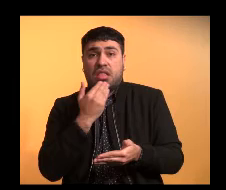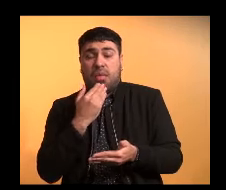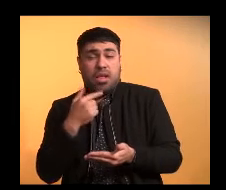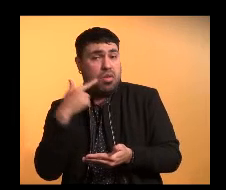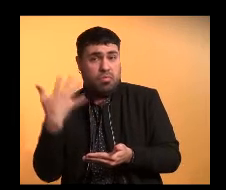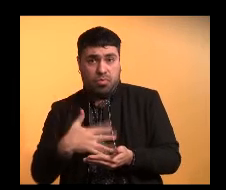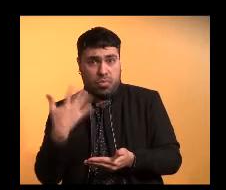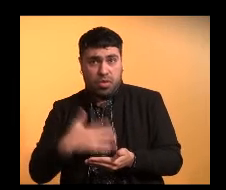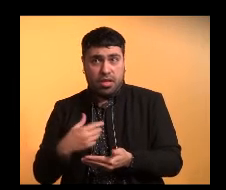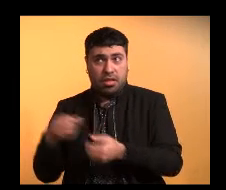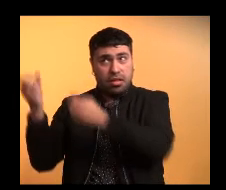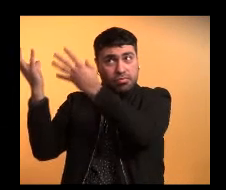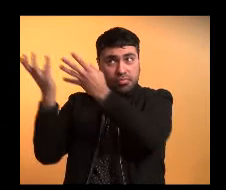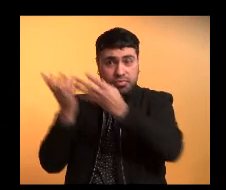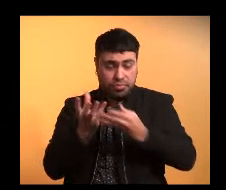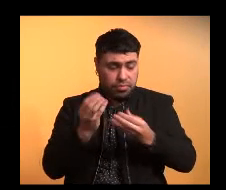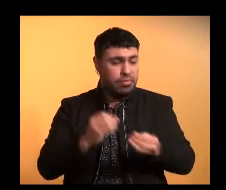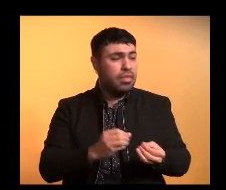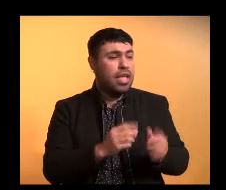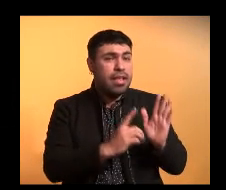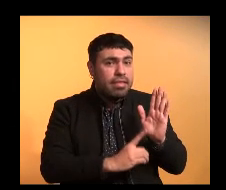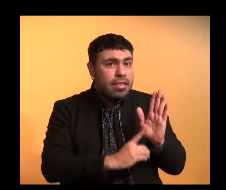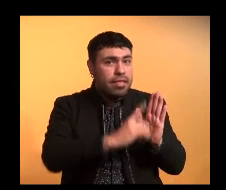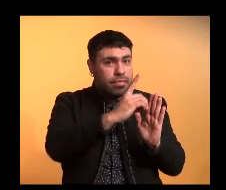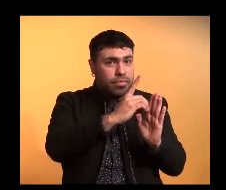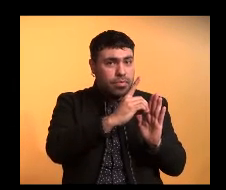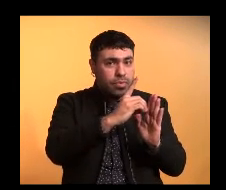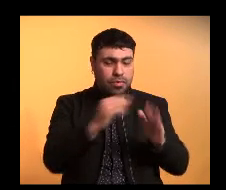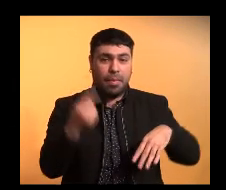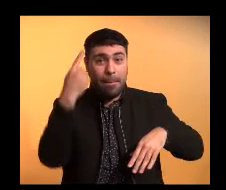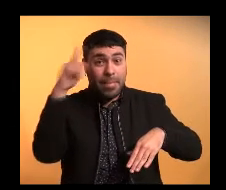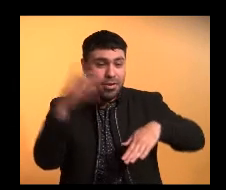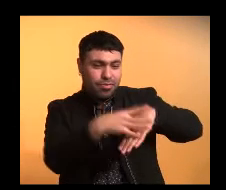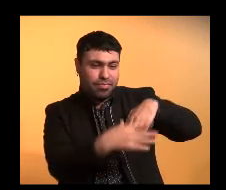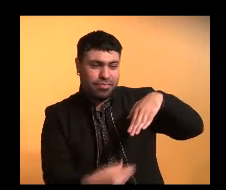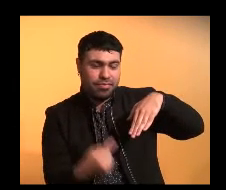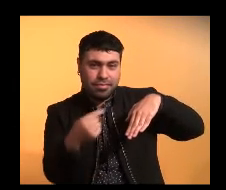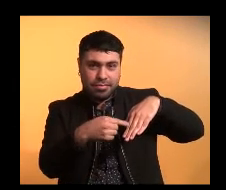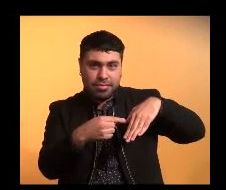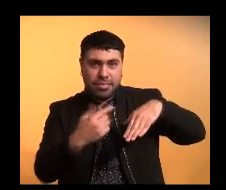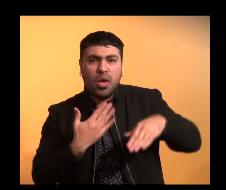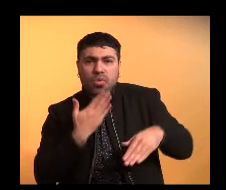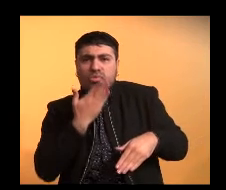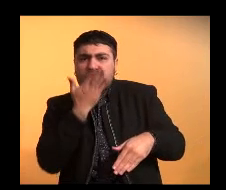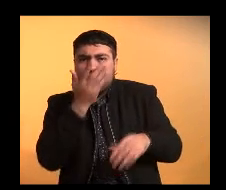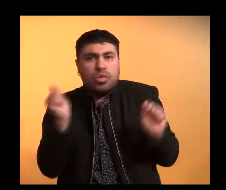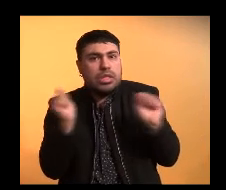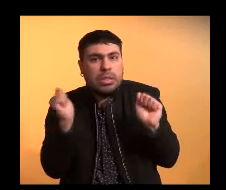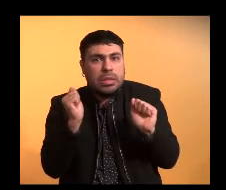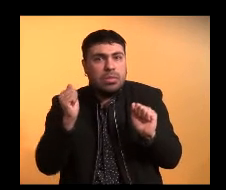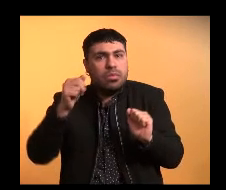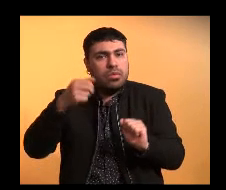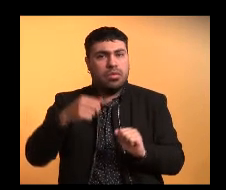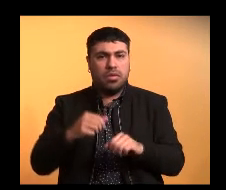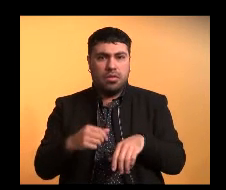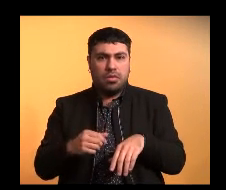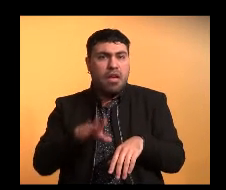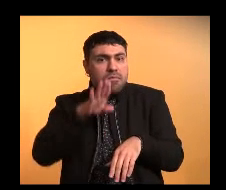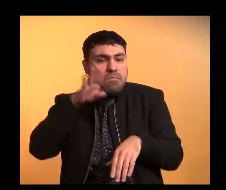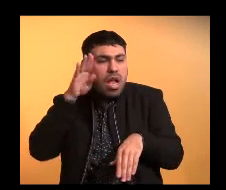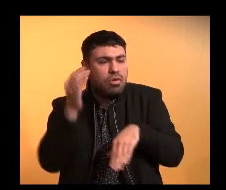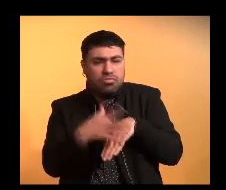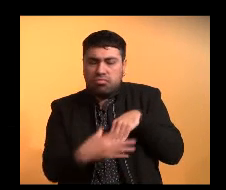temperatura, y en Antártica debemos adicionar el hielo, la presencia de hielo. Esos son factores súper relevantes y